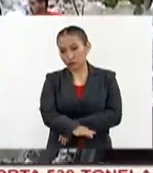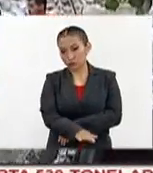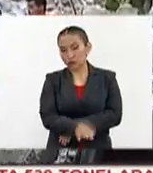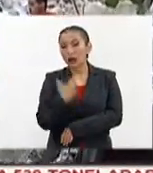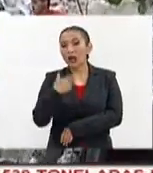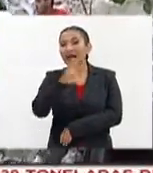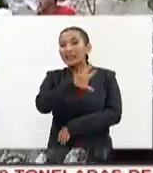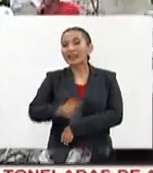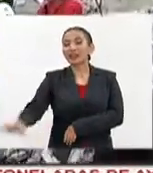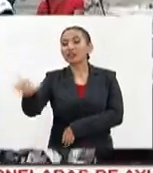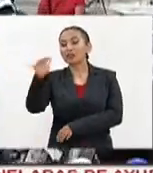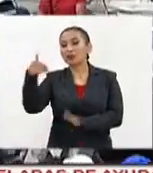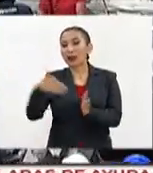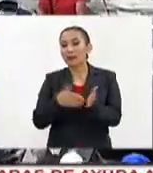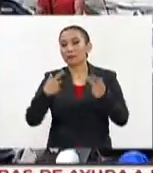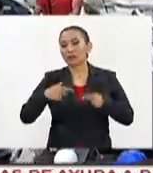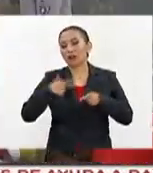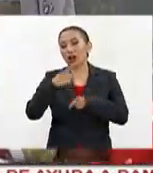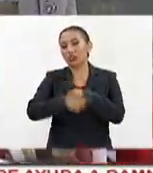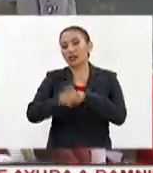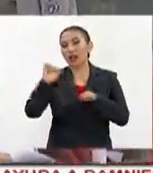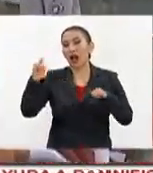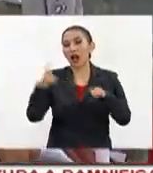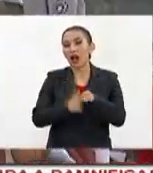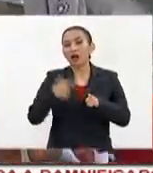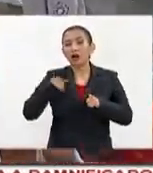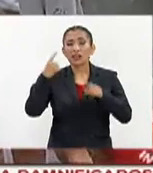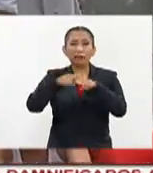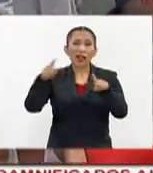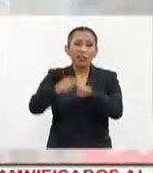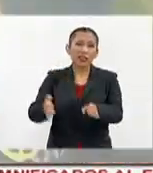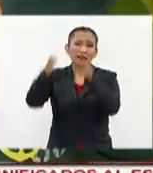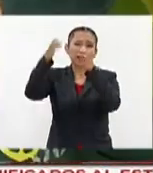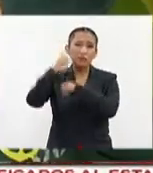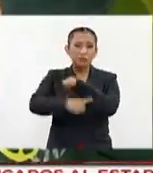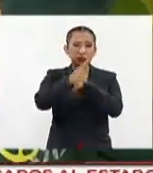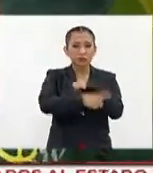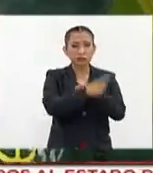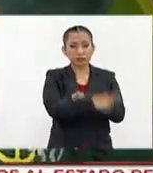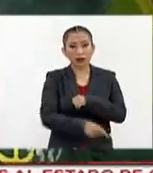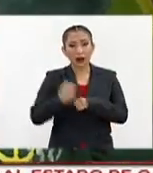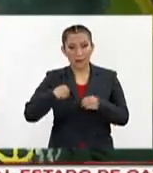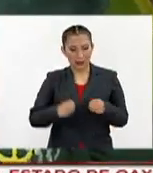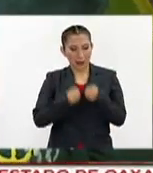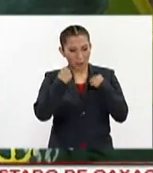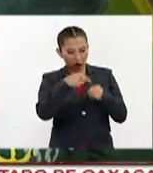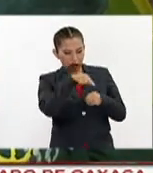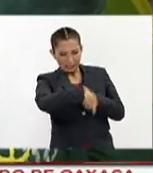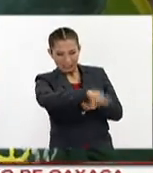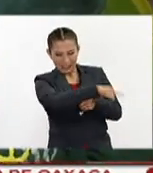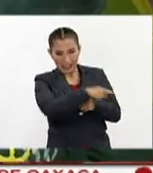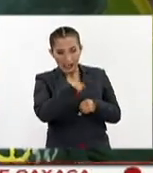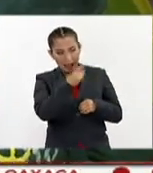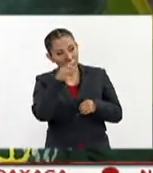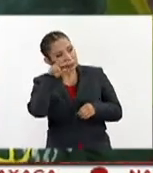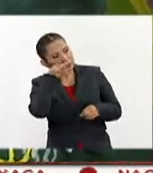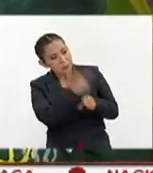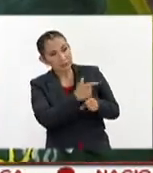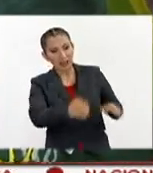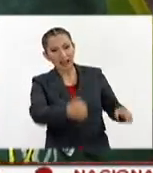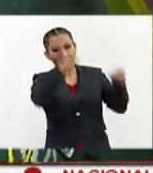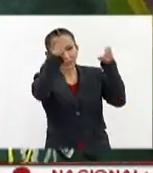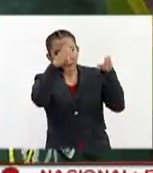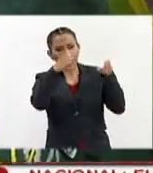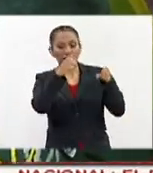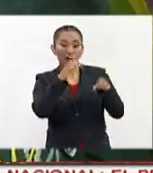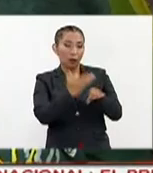mortales, más de 500,000 damnificados y cuantiosos daños inmuebles. Pues vivimos en las unidades que pues terminaron